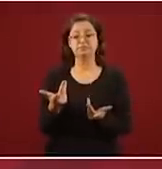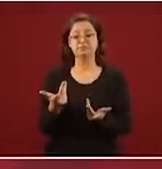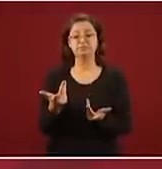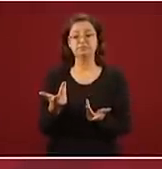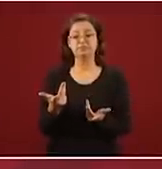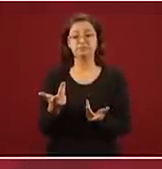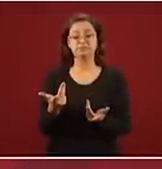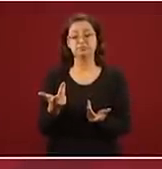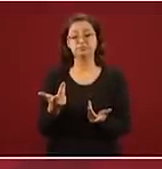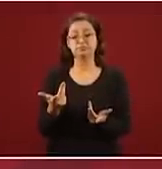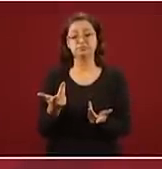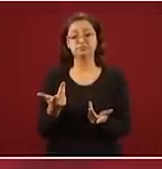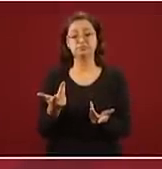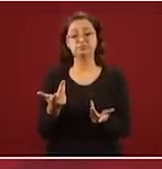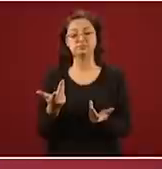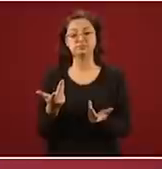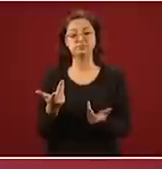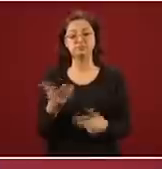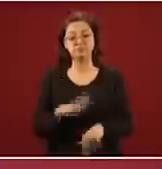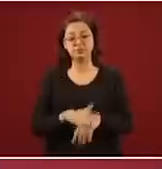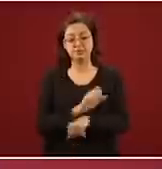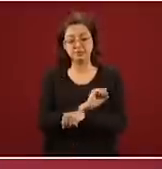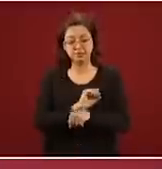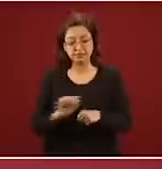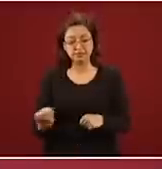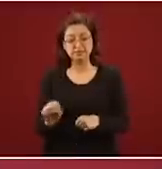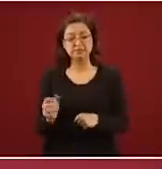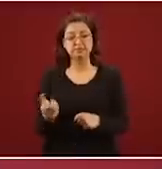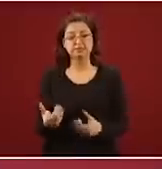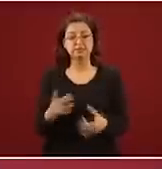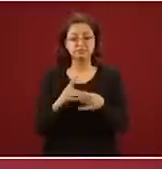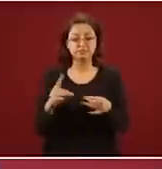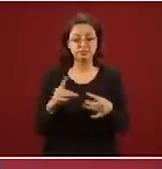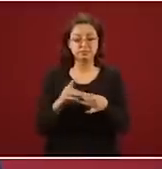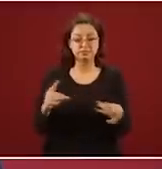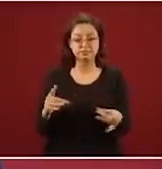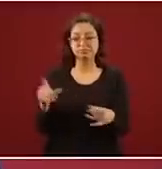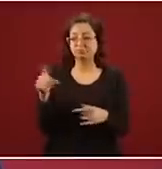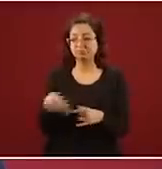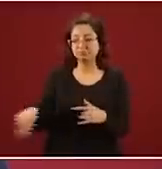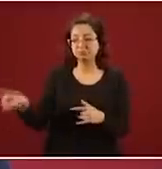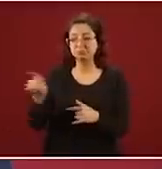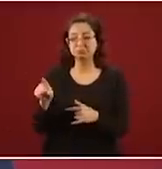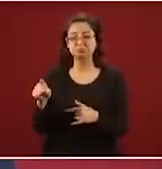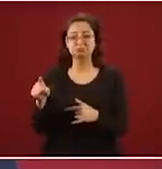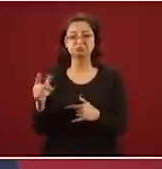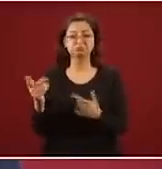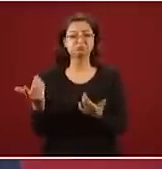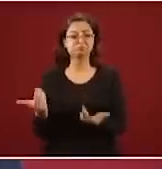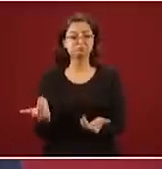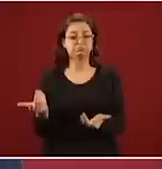decirlo de manera sencilla, que no tienen